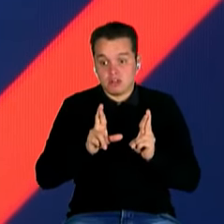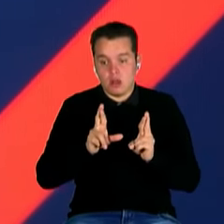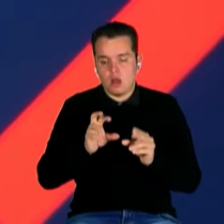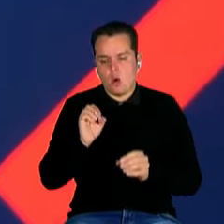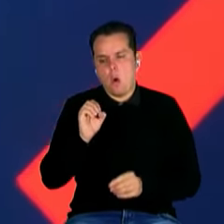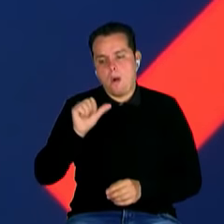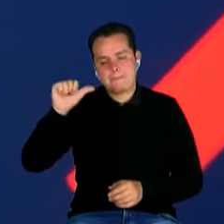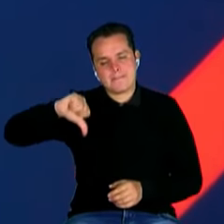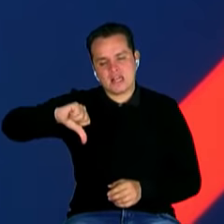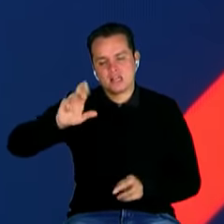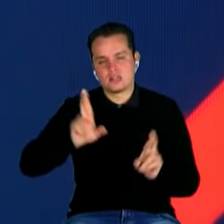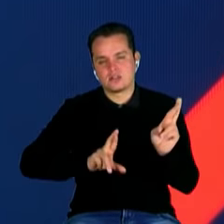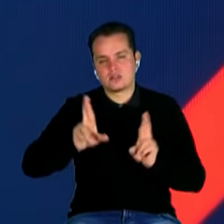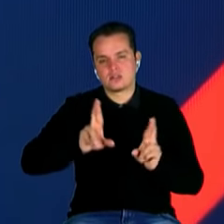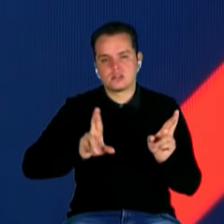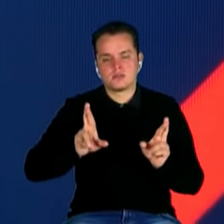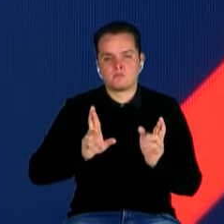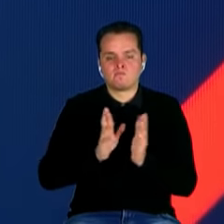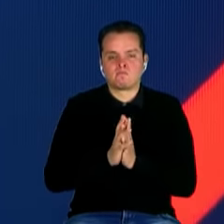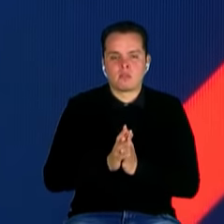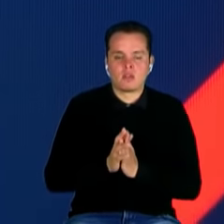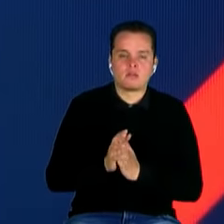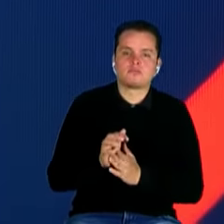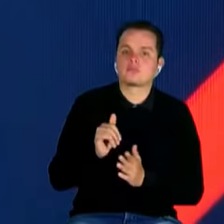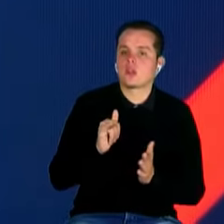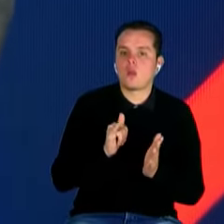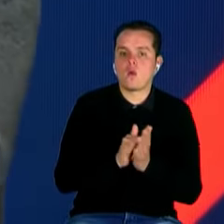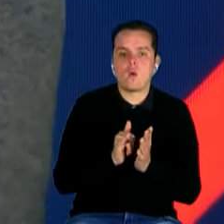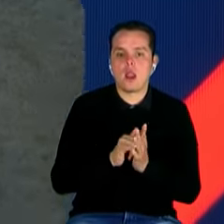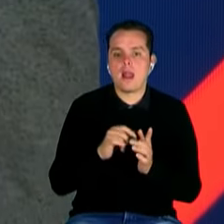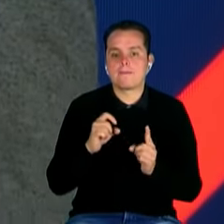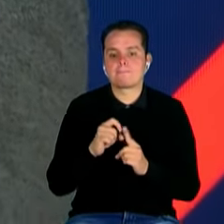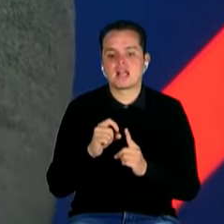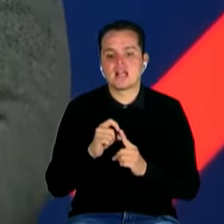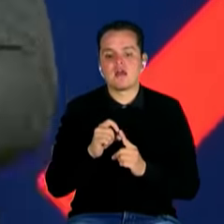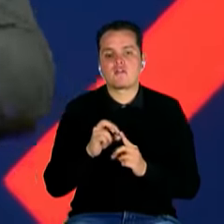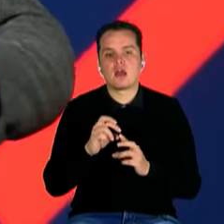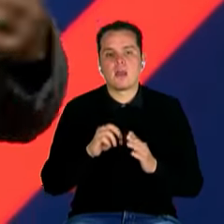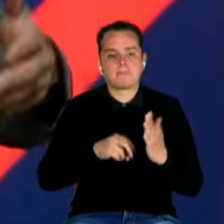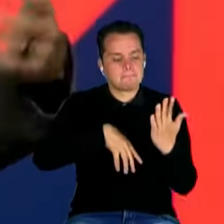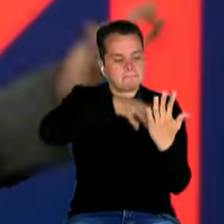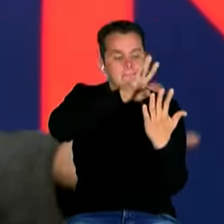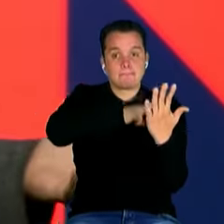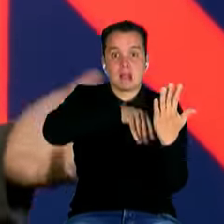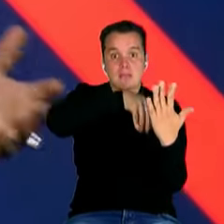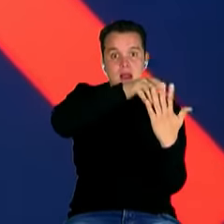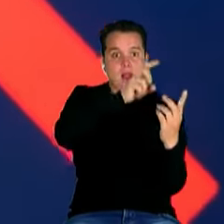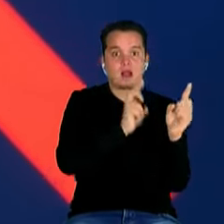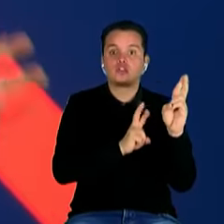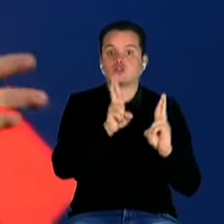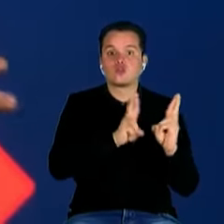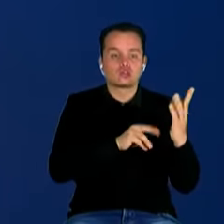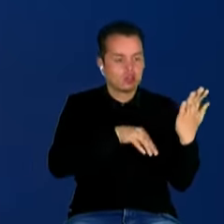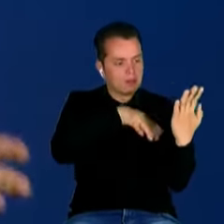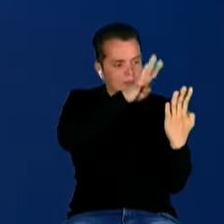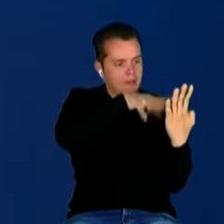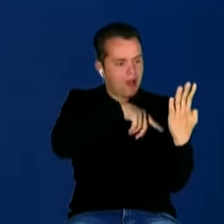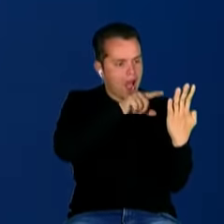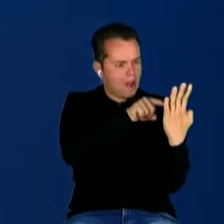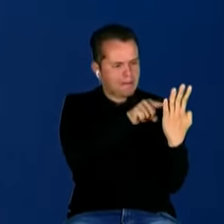Incluso también de la palabra, de este mismo ejercicio, viene la palabra lotería, porque lo que se repartían eran